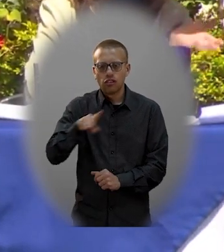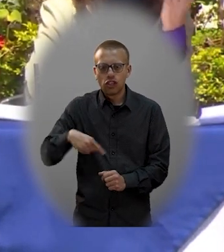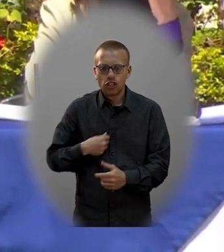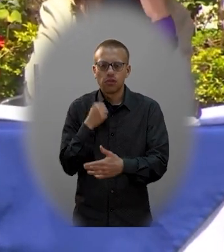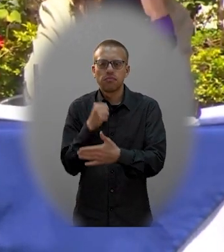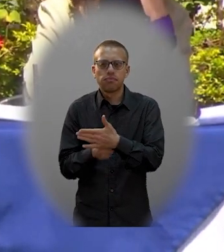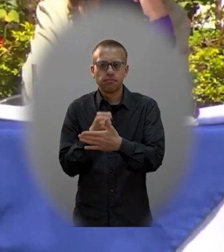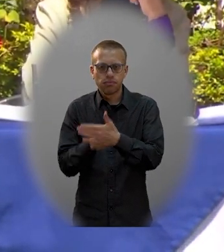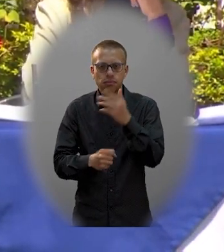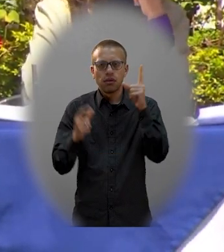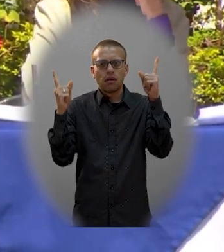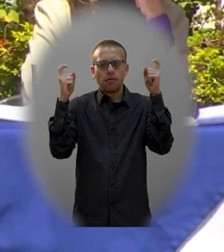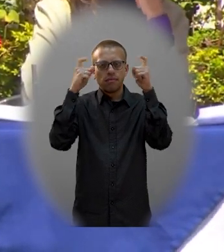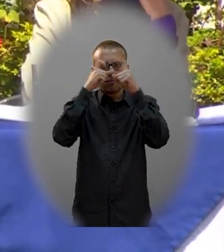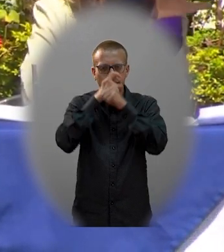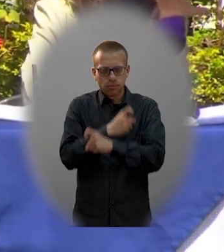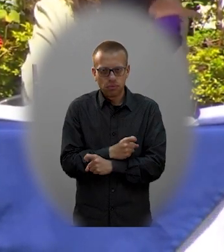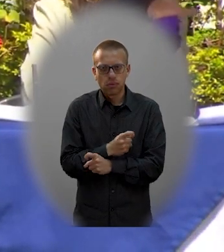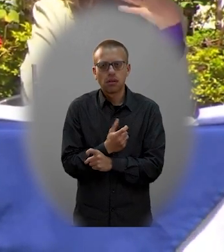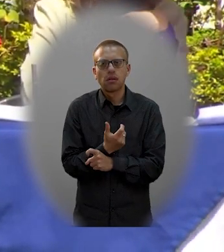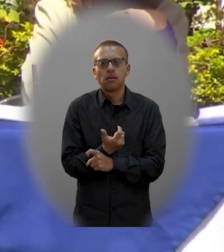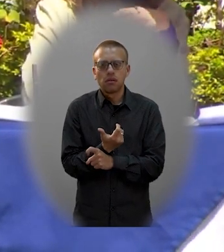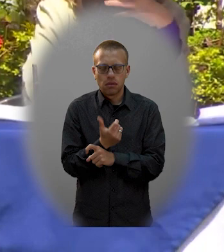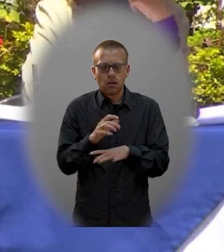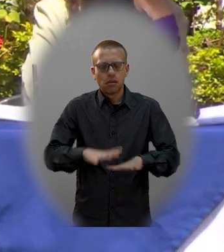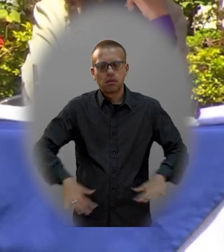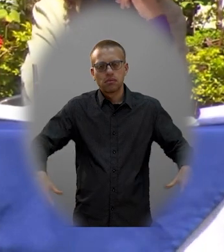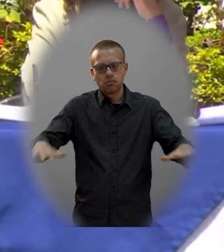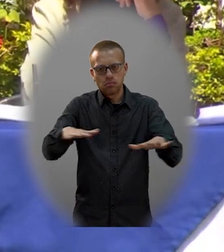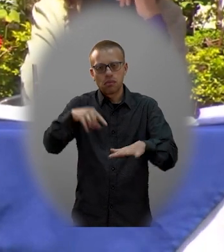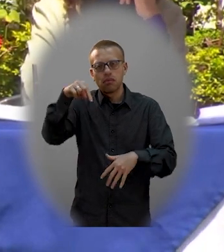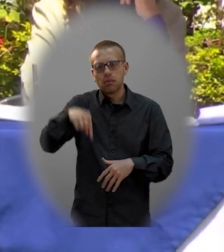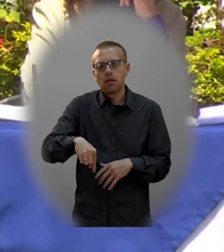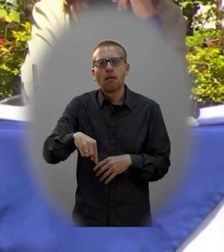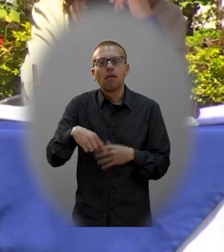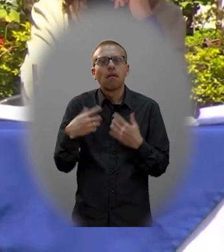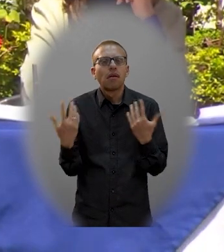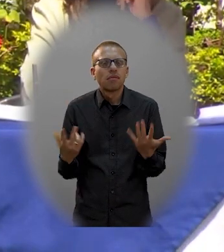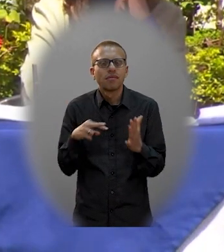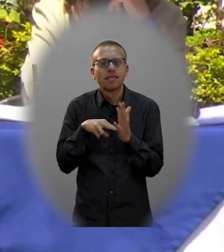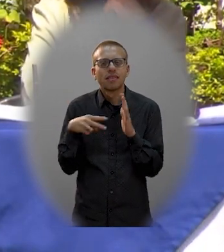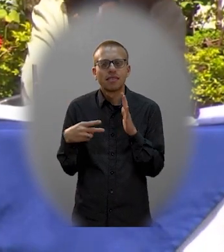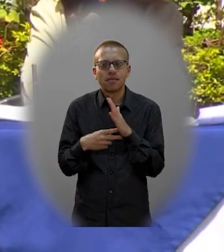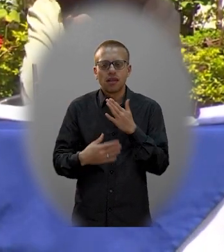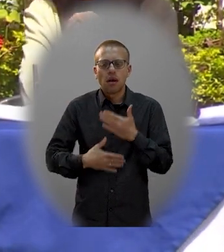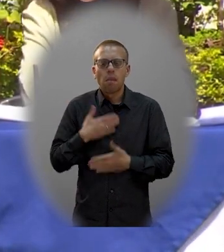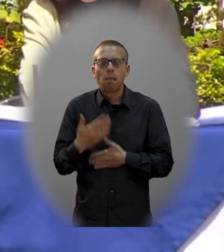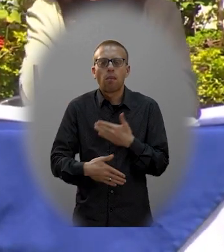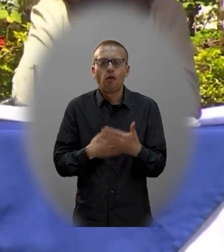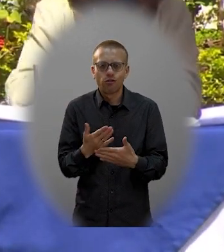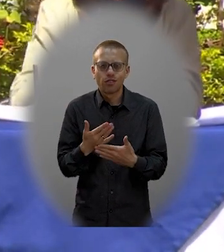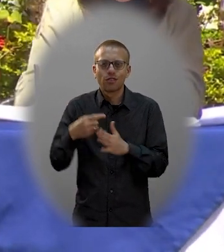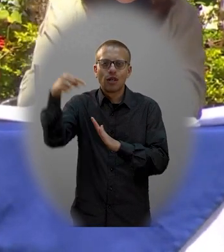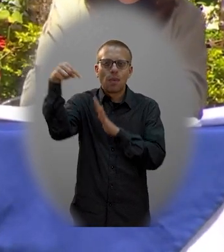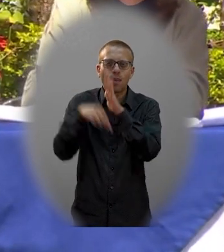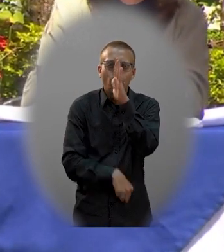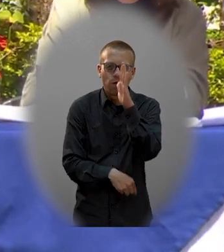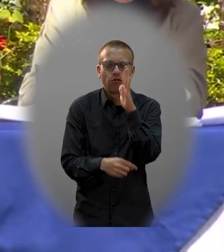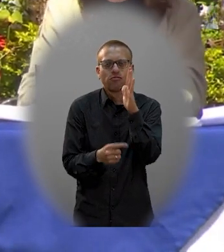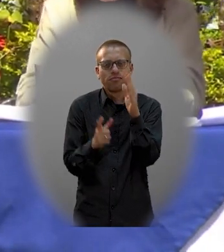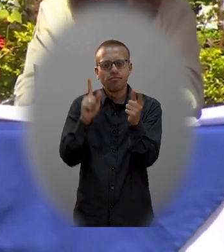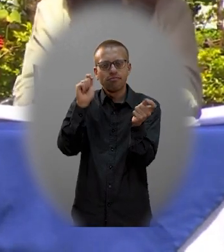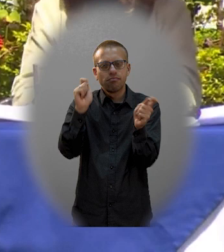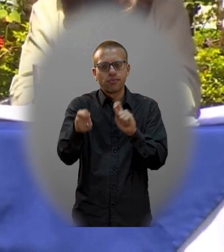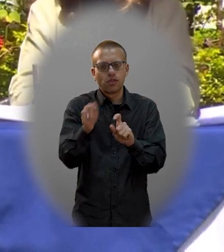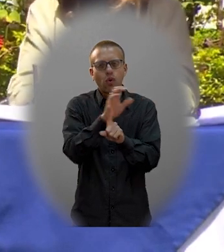impulsando, reflexionando desde las diferentes instancias, tienen que ver justamente con procesos profundos de transformación cultural,